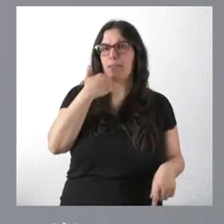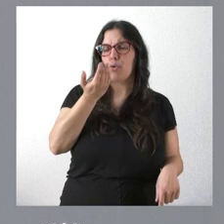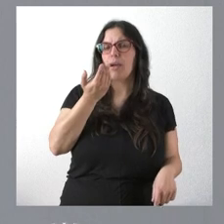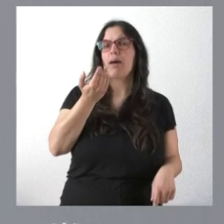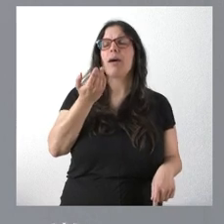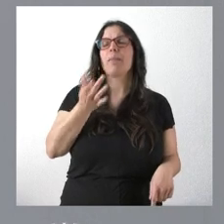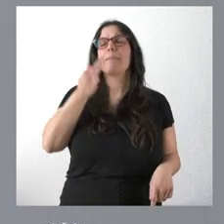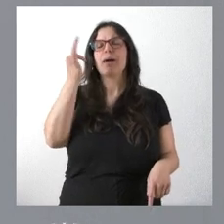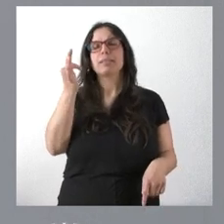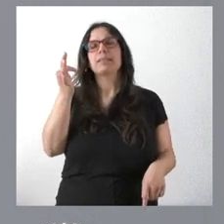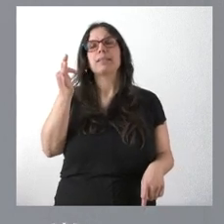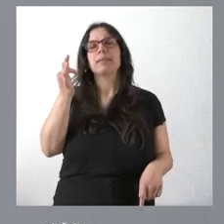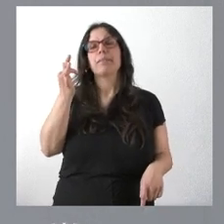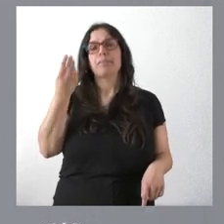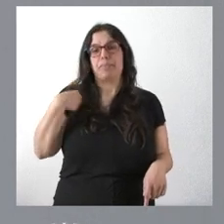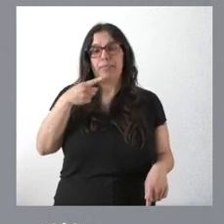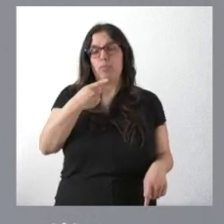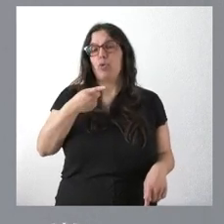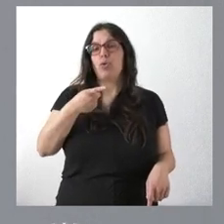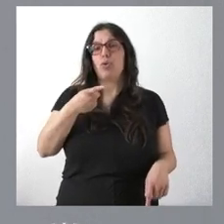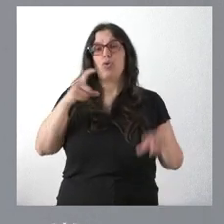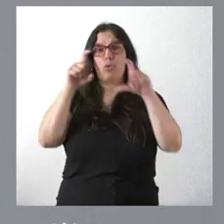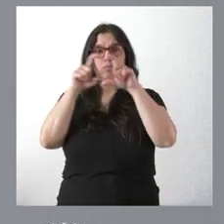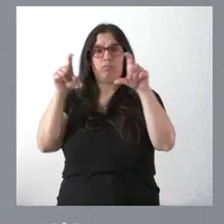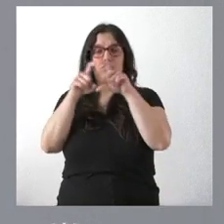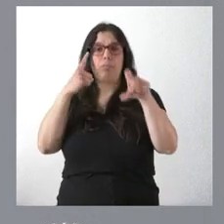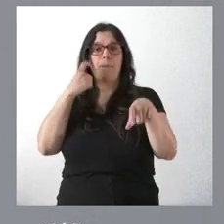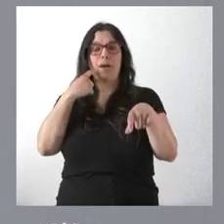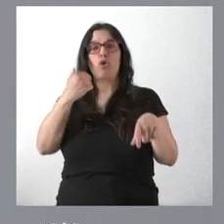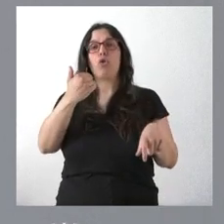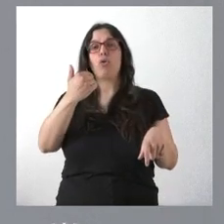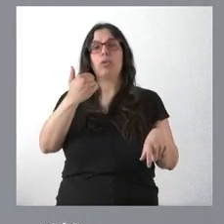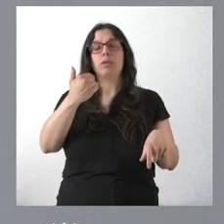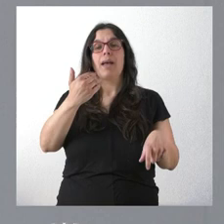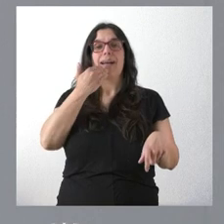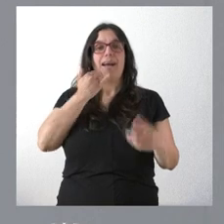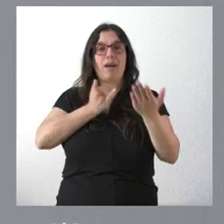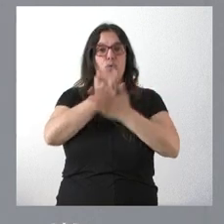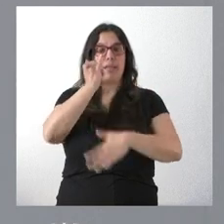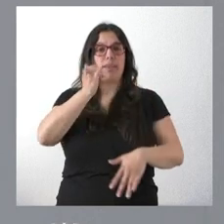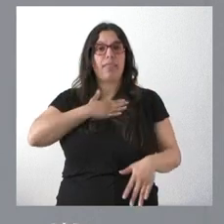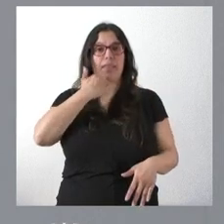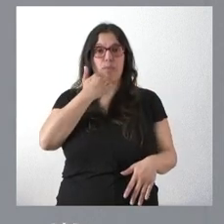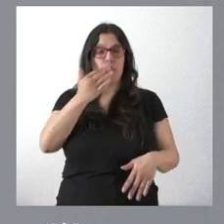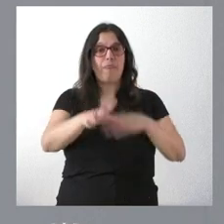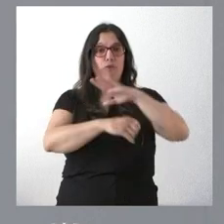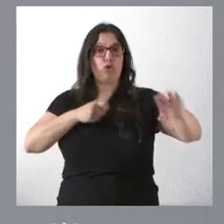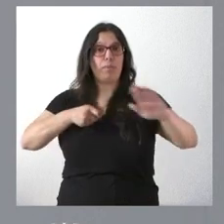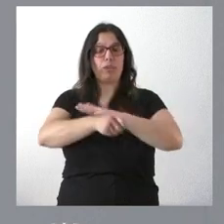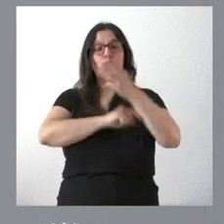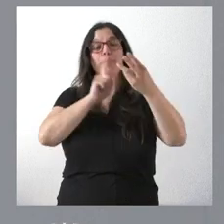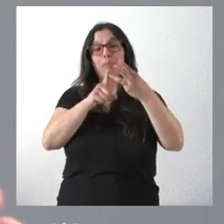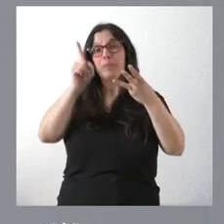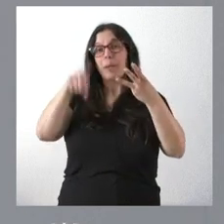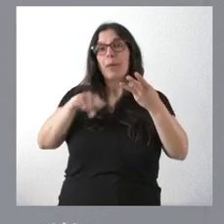y con la propia entidad financiera de la Caja Rural de Zamora con ese fondo de inversión. Y además está todo el proyecto en